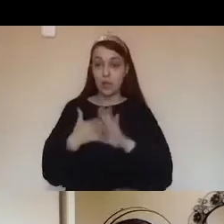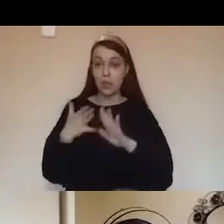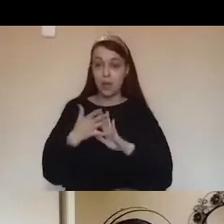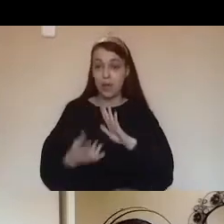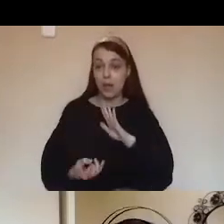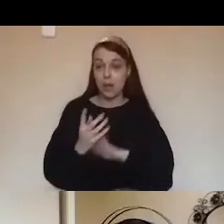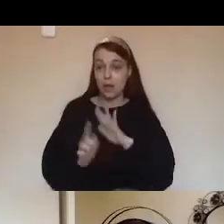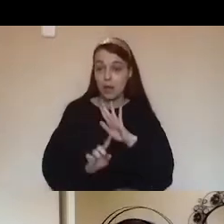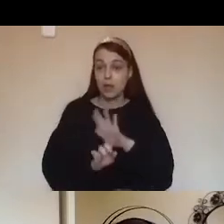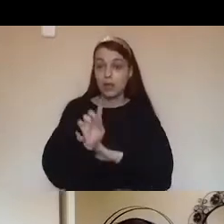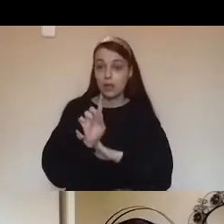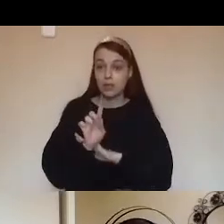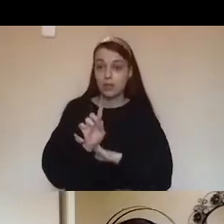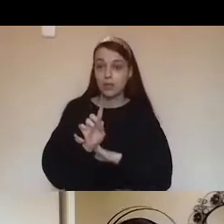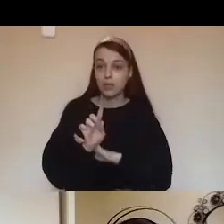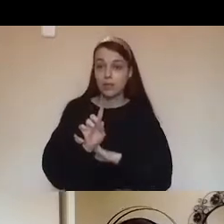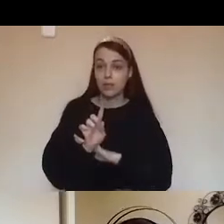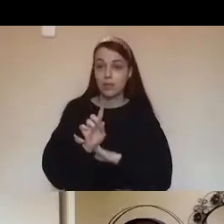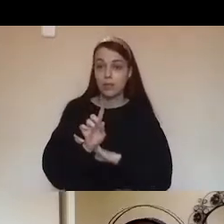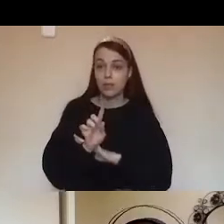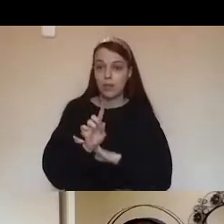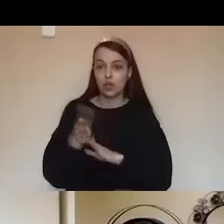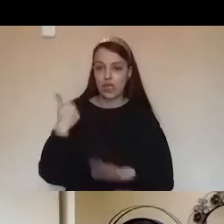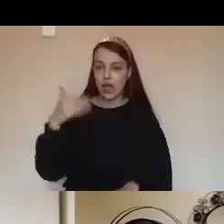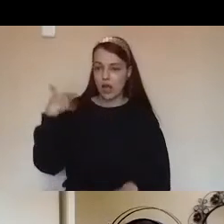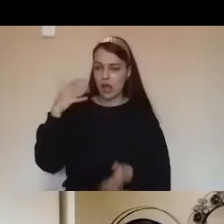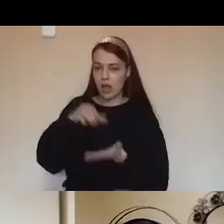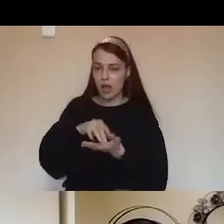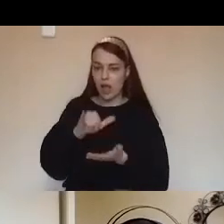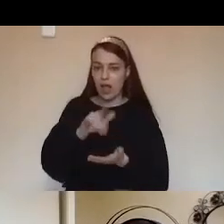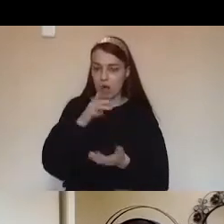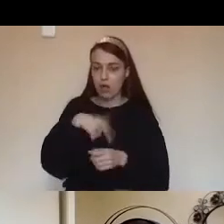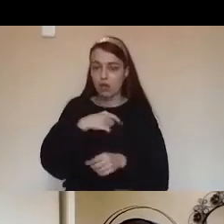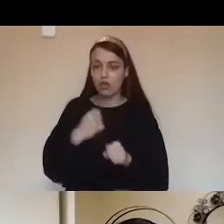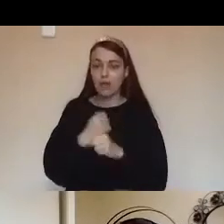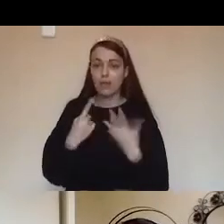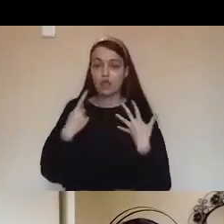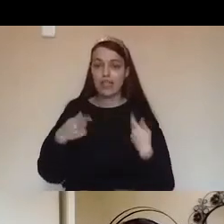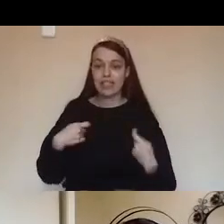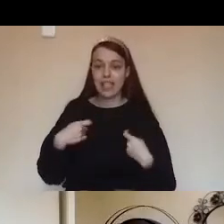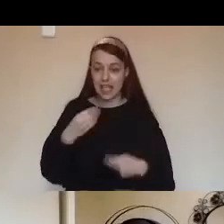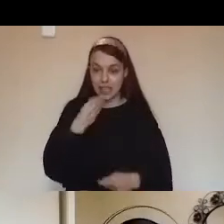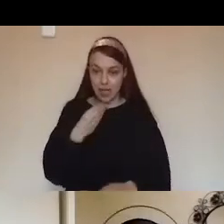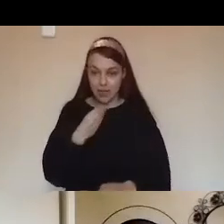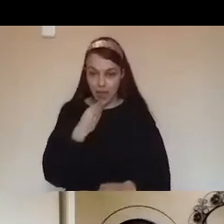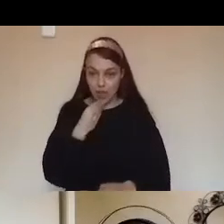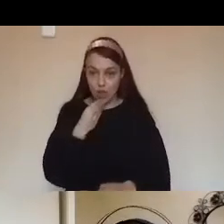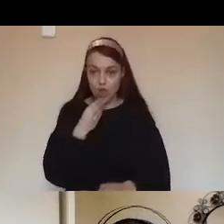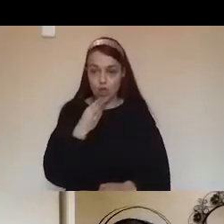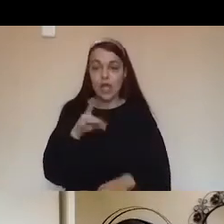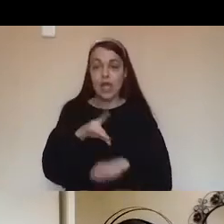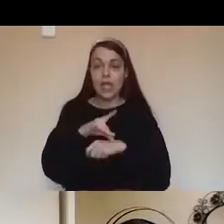mucho tiempo en el territorio. Estamos trabajando con 6 establecimientos de alimentación, con guías de